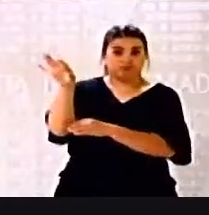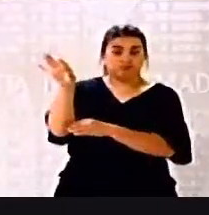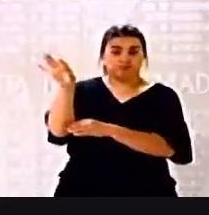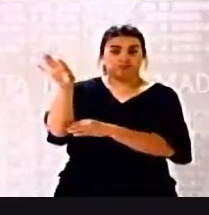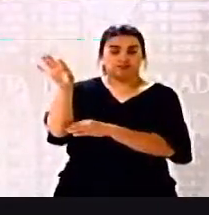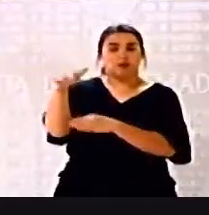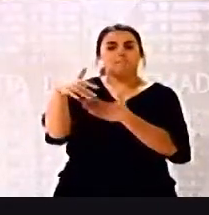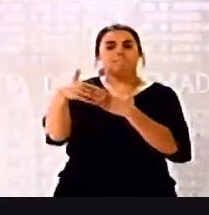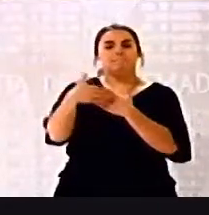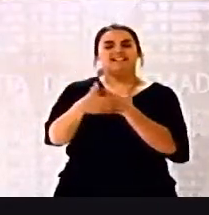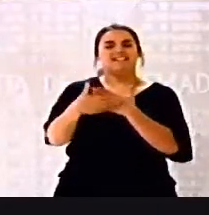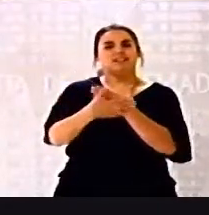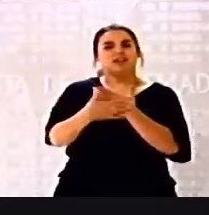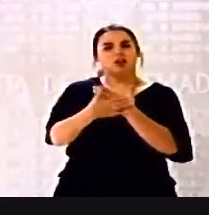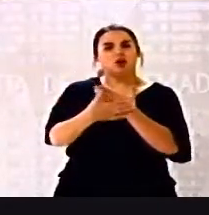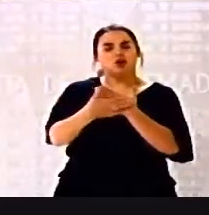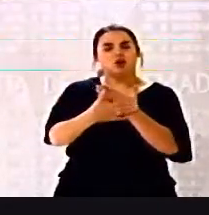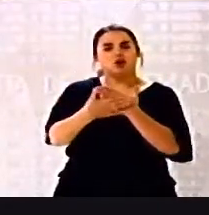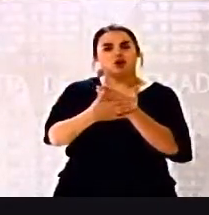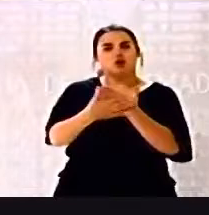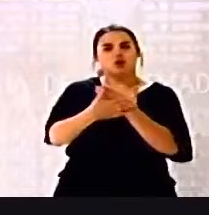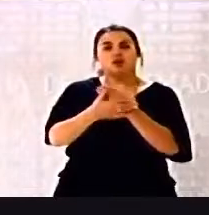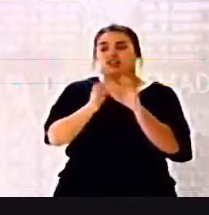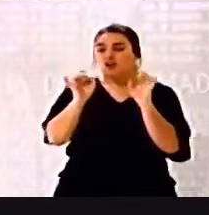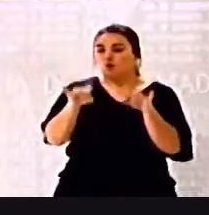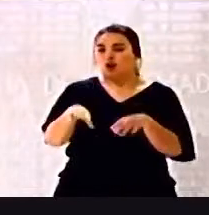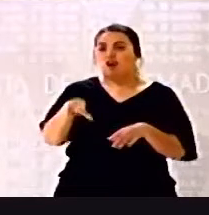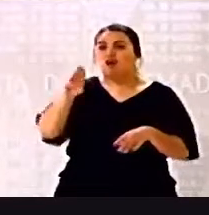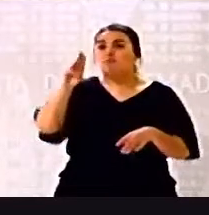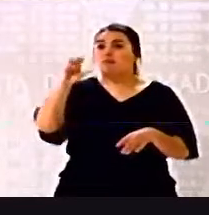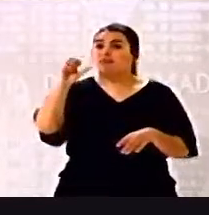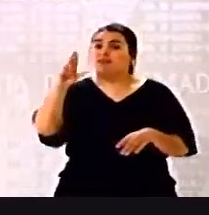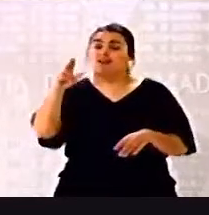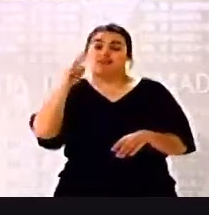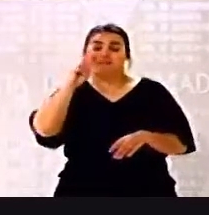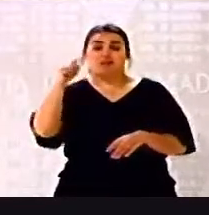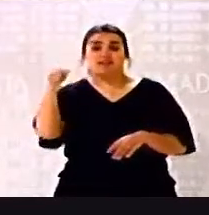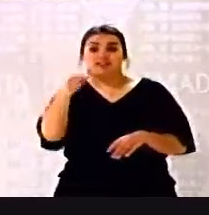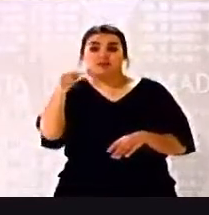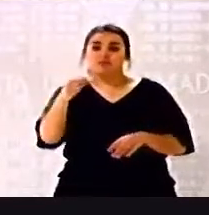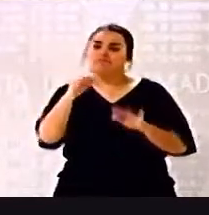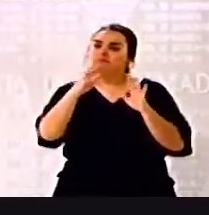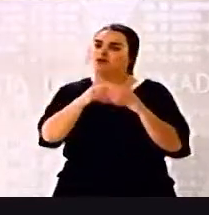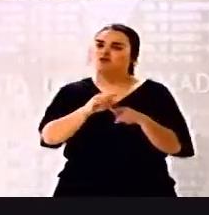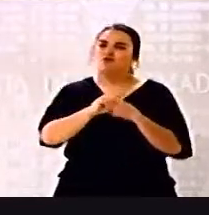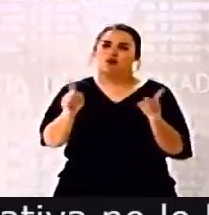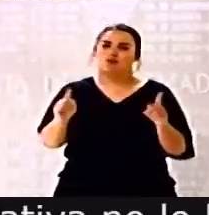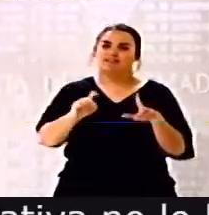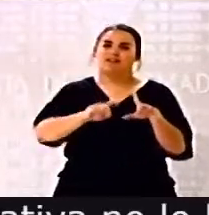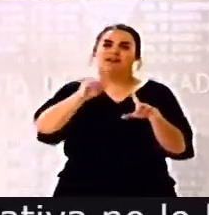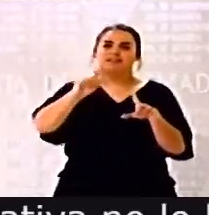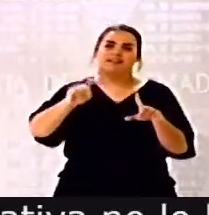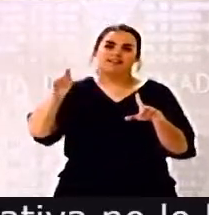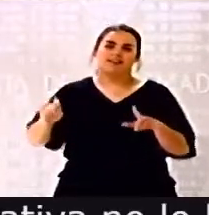el Ministerio, como la PCR es negativa, no lo ha contado en sus estadísticas.